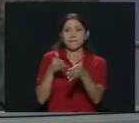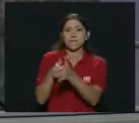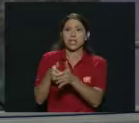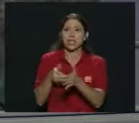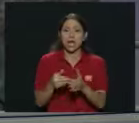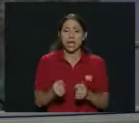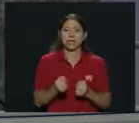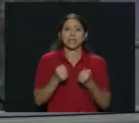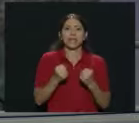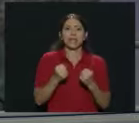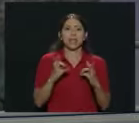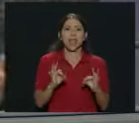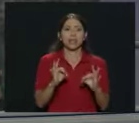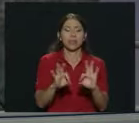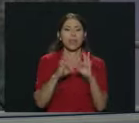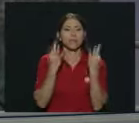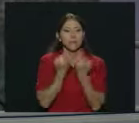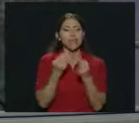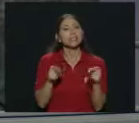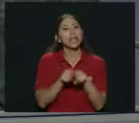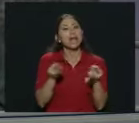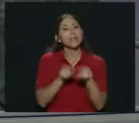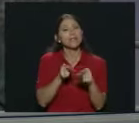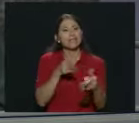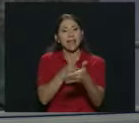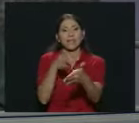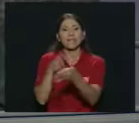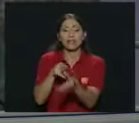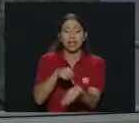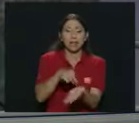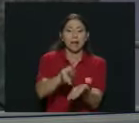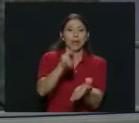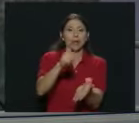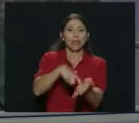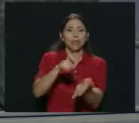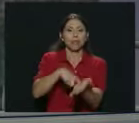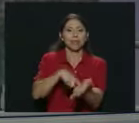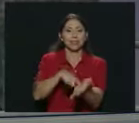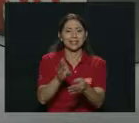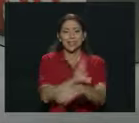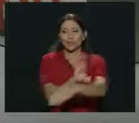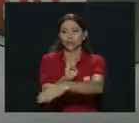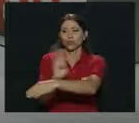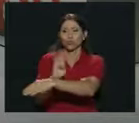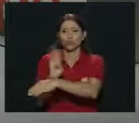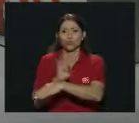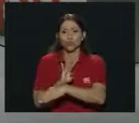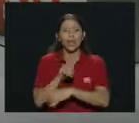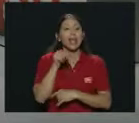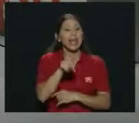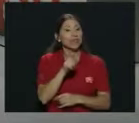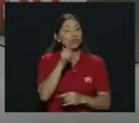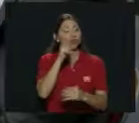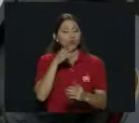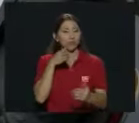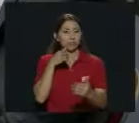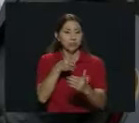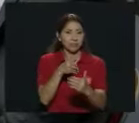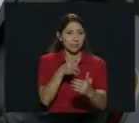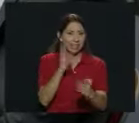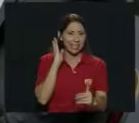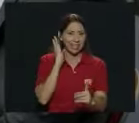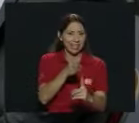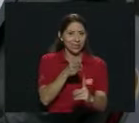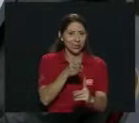familias, sino también el pago de deudas en el sistema financiero. Y eso es, digamos, uno de los efectos más directos. En la parte indirecta